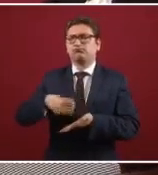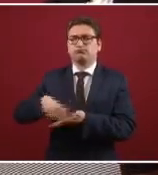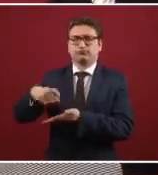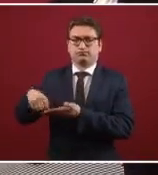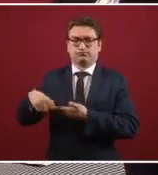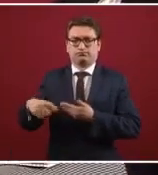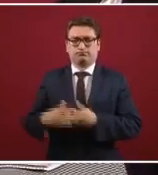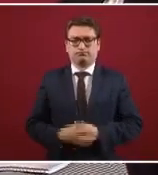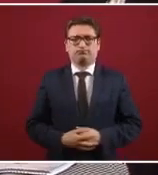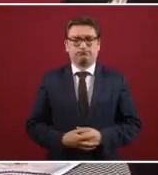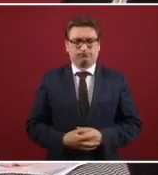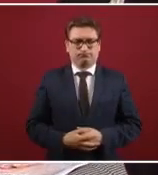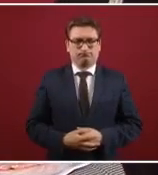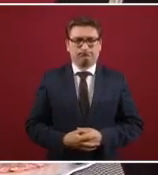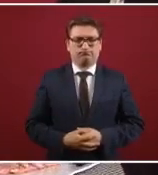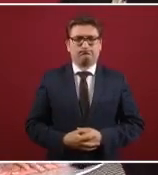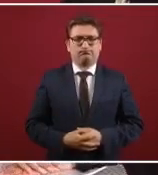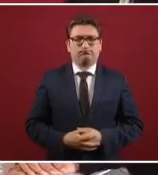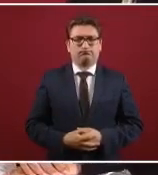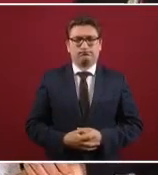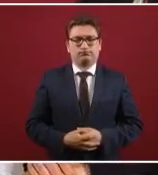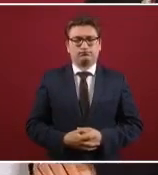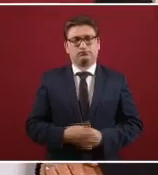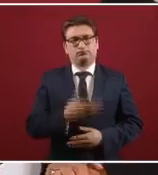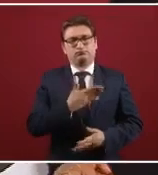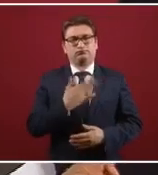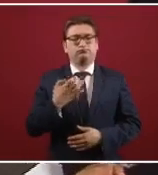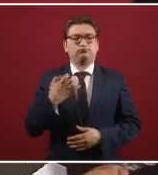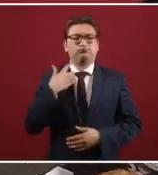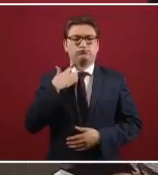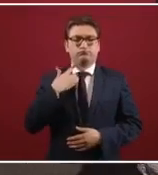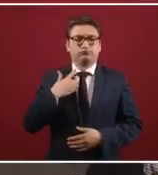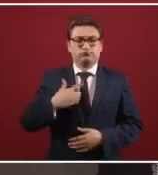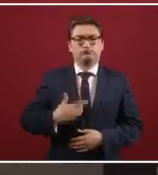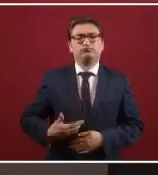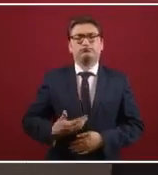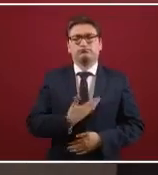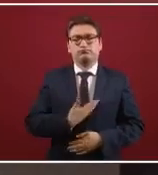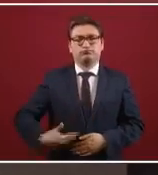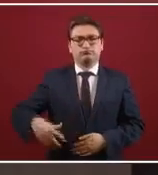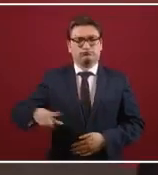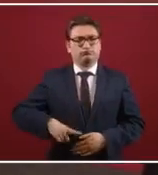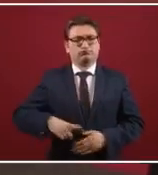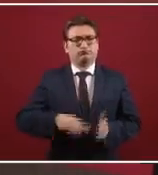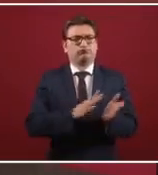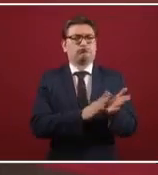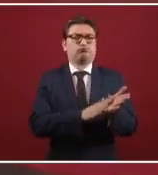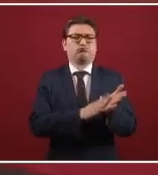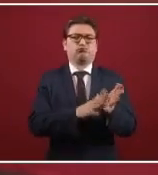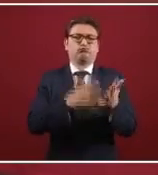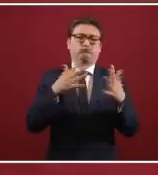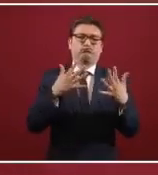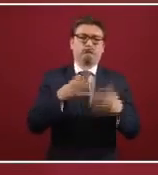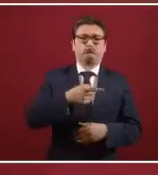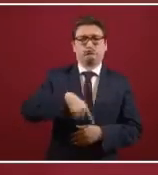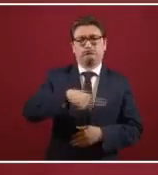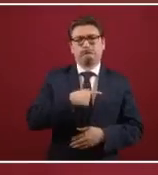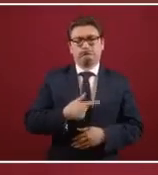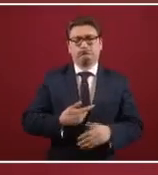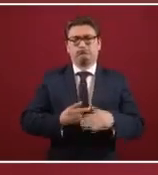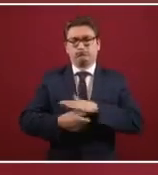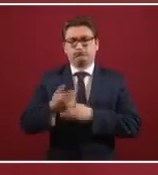aplausos para los neoliberales tecnócratas corruptos